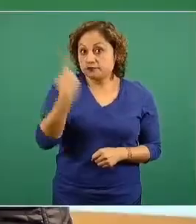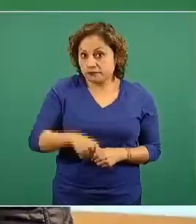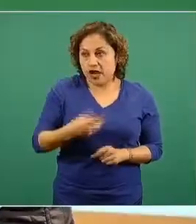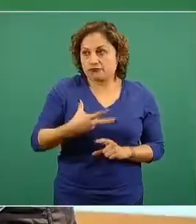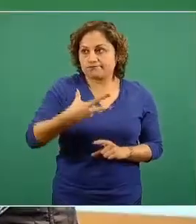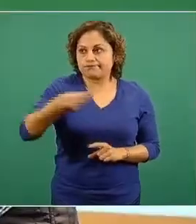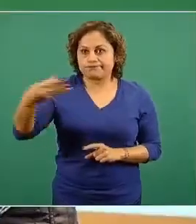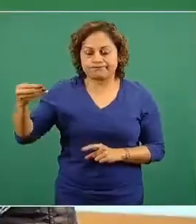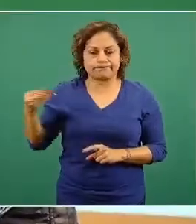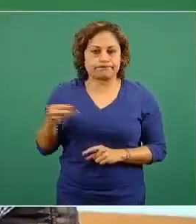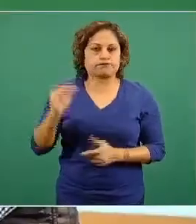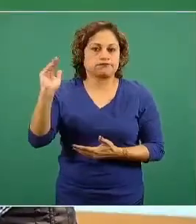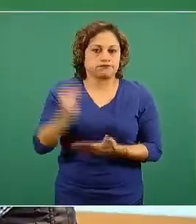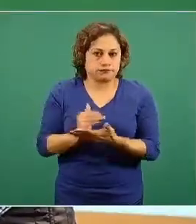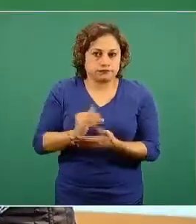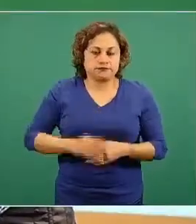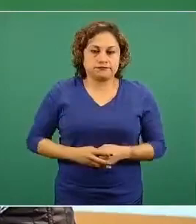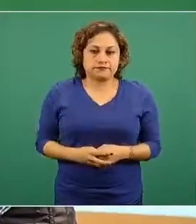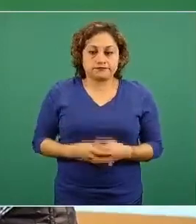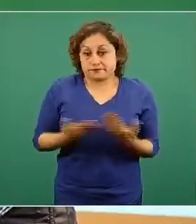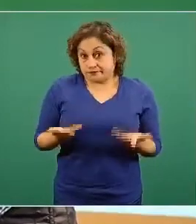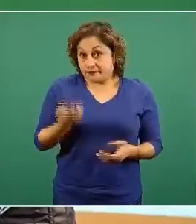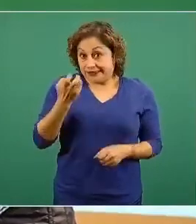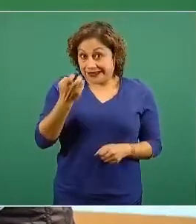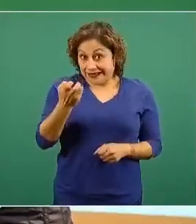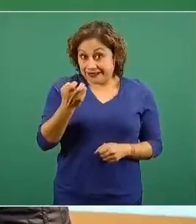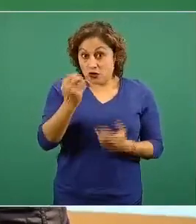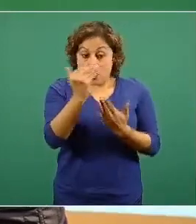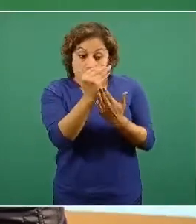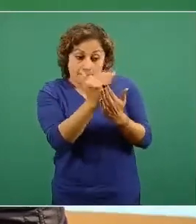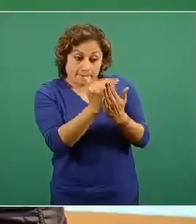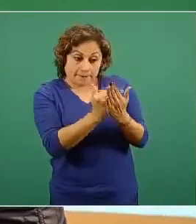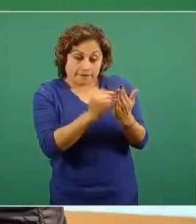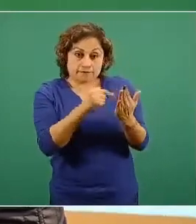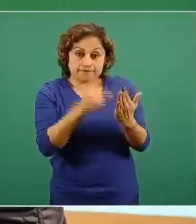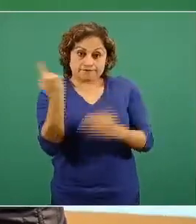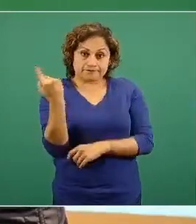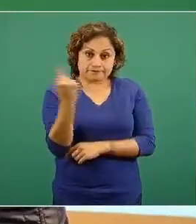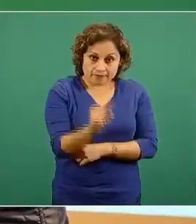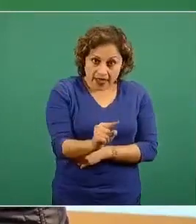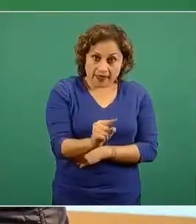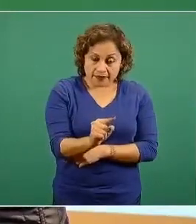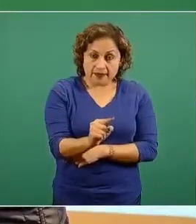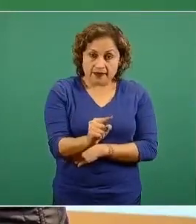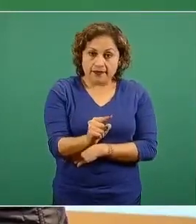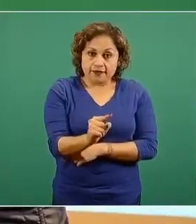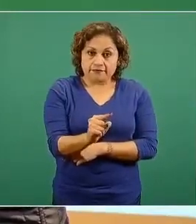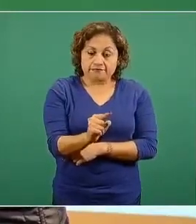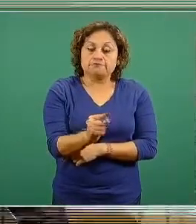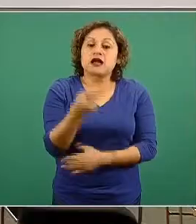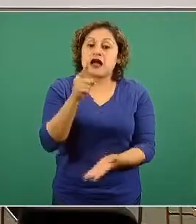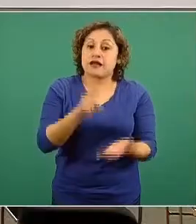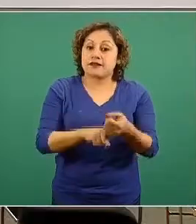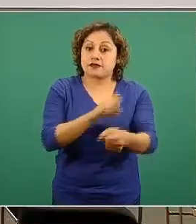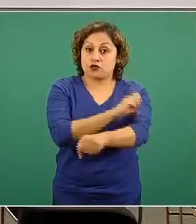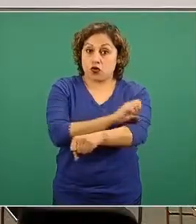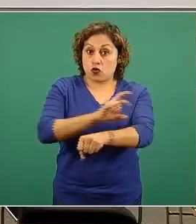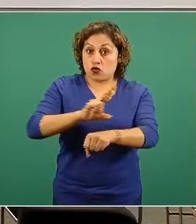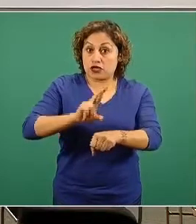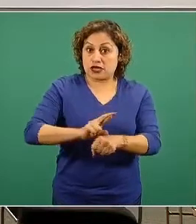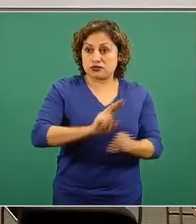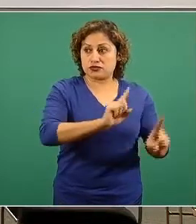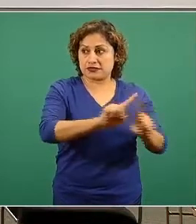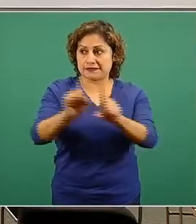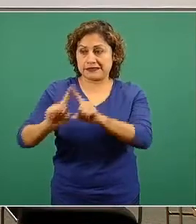contagio. Esta actividad precisamente o esta instrucción que en su momento y coordinación que se ha llevado con todas las